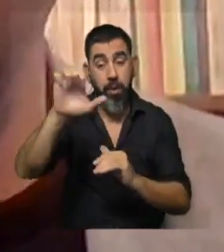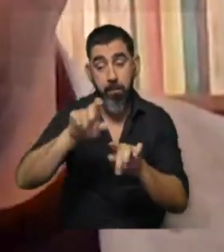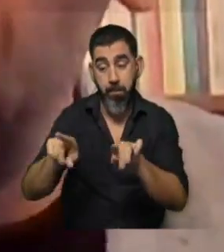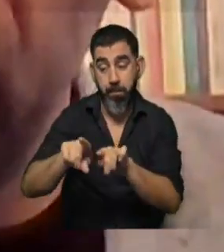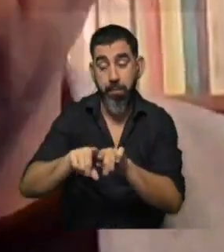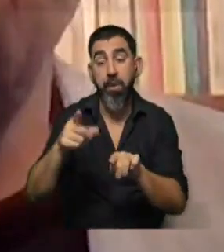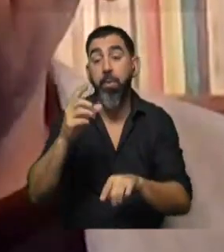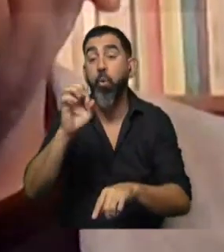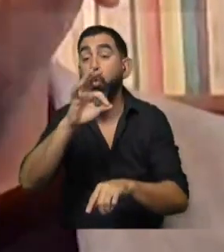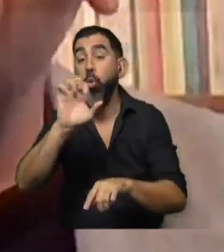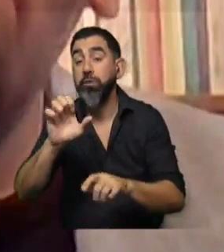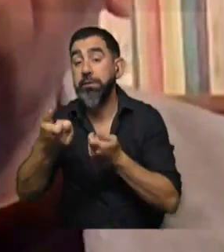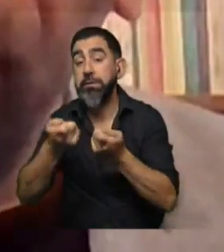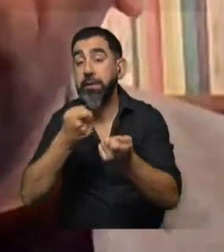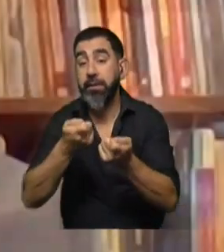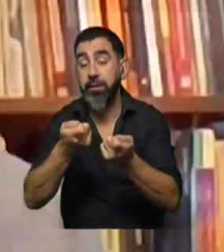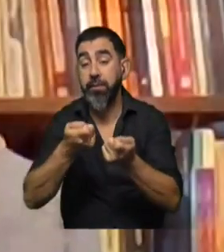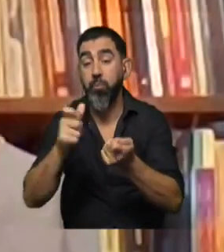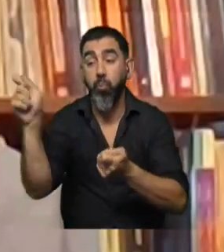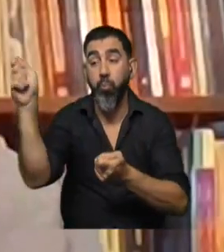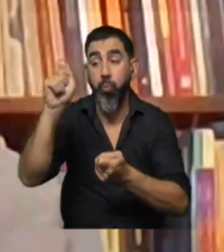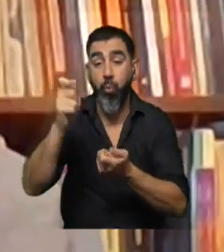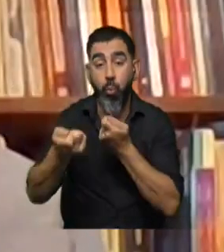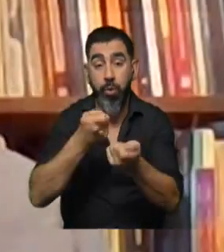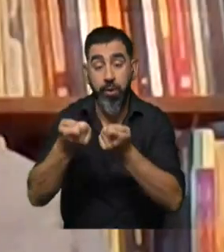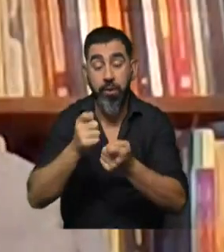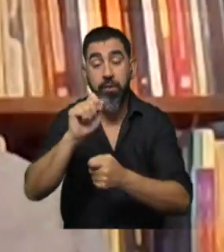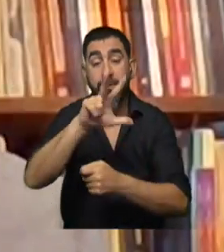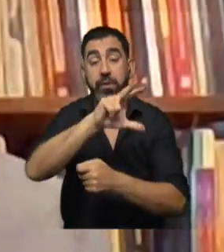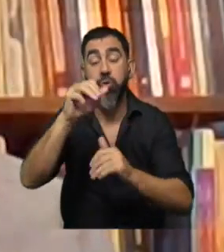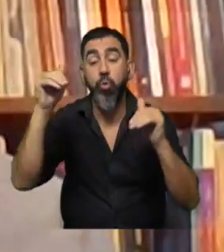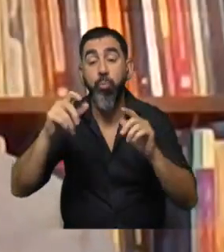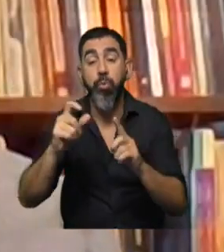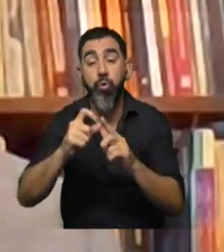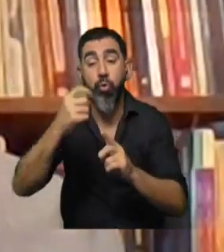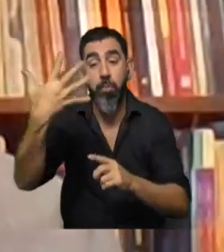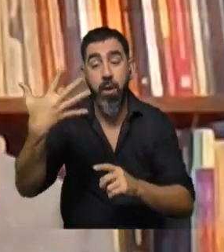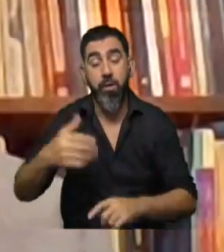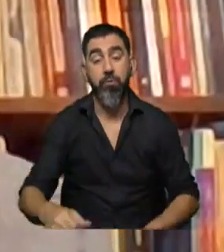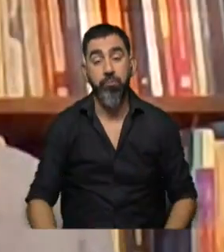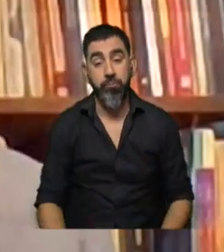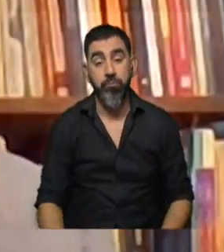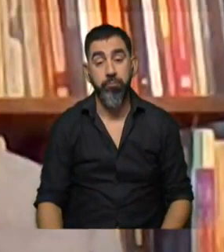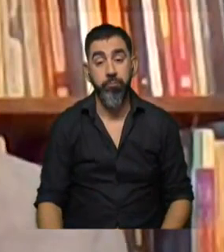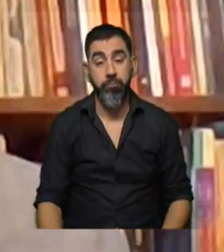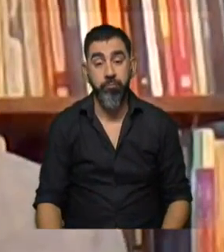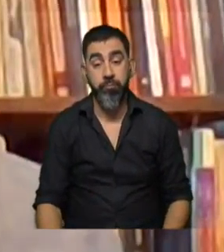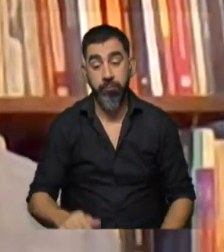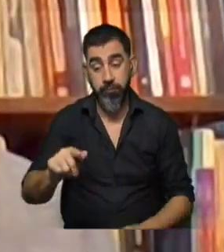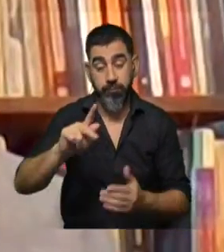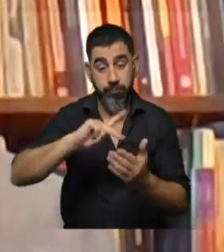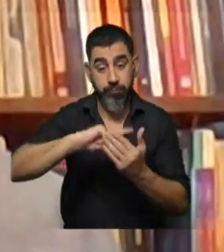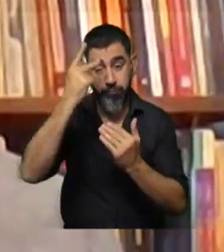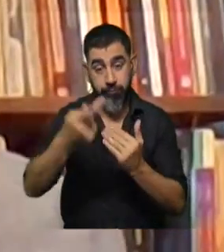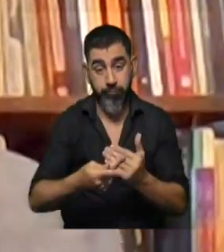por la osce con gestión pública de trescientos millones de dólares es decir que este proyecto